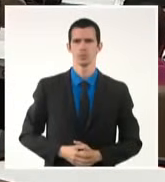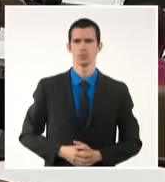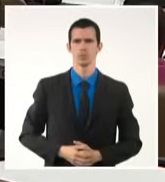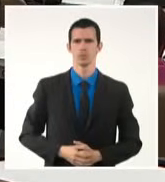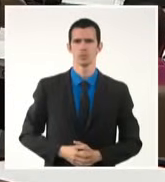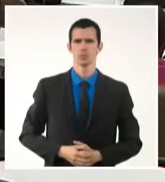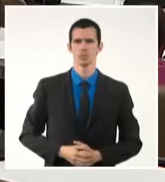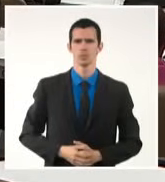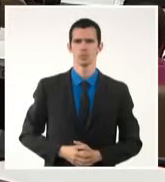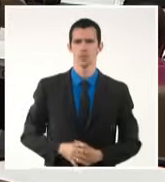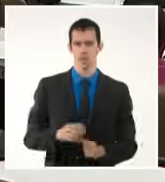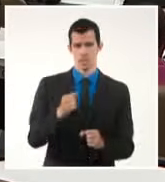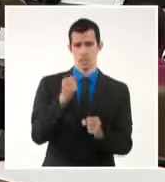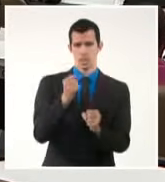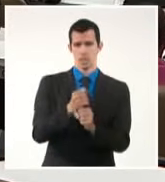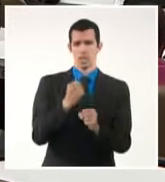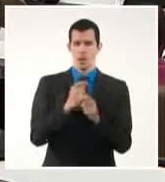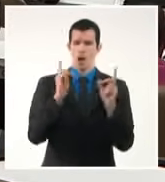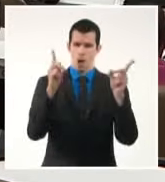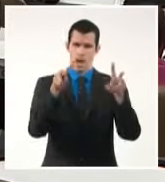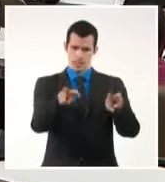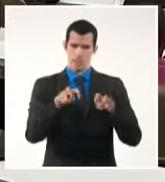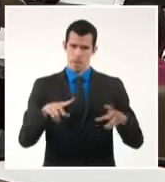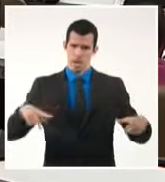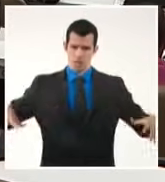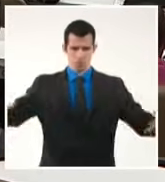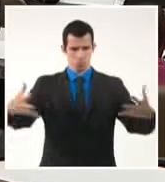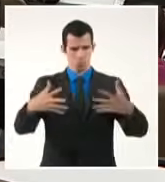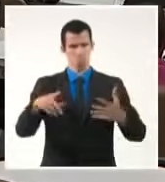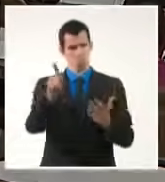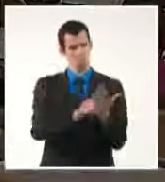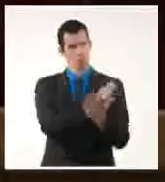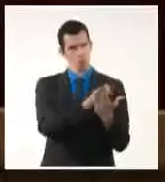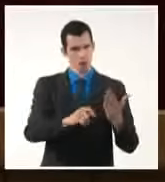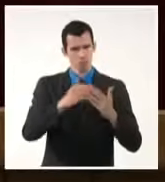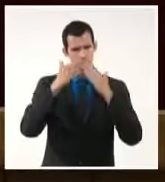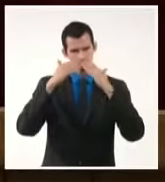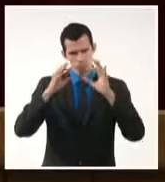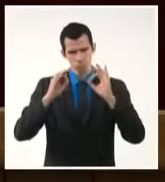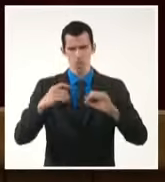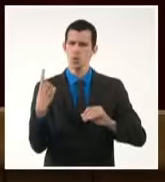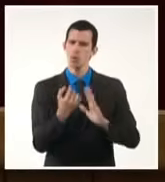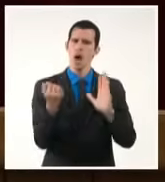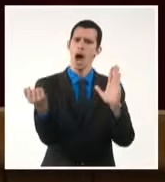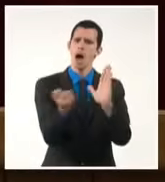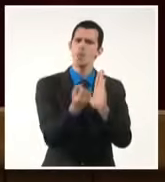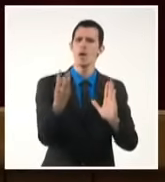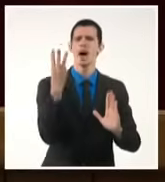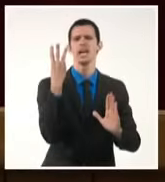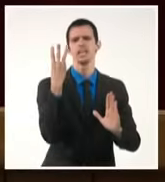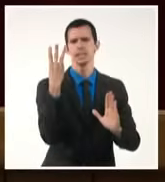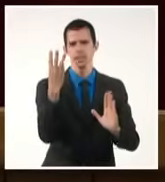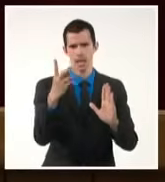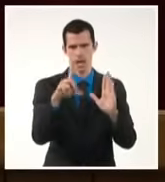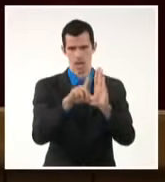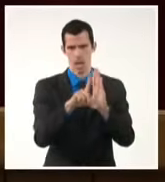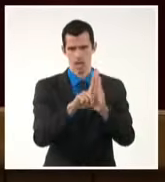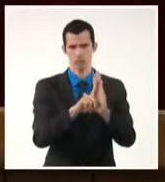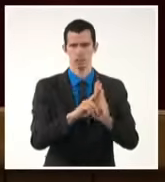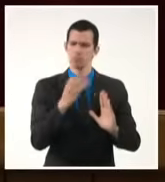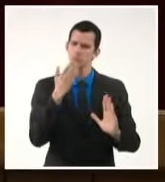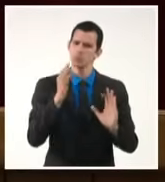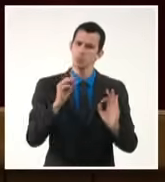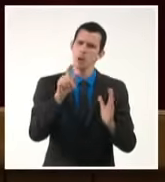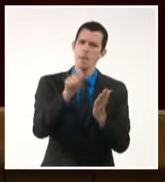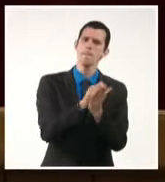Asamblea ha sido fructífera. Hemos aprobado 3 importantes leyes en cumplimiento del cronograma y para implementar